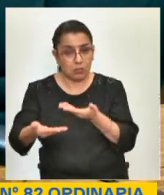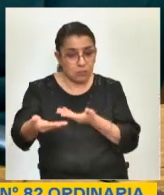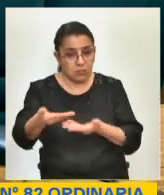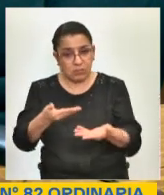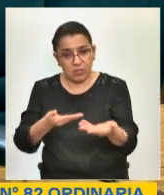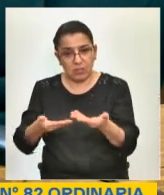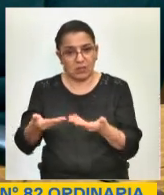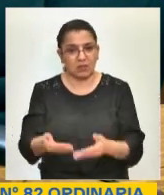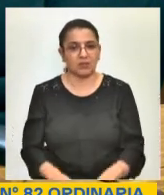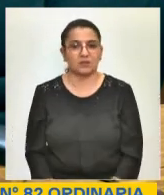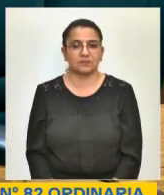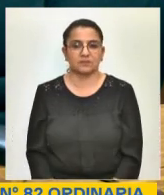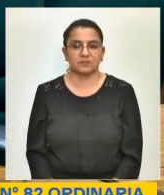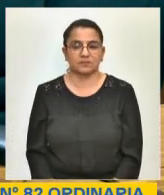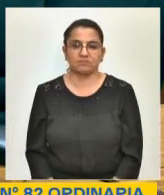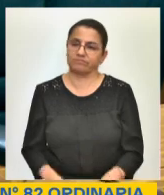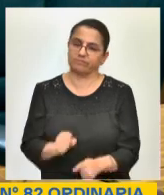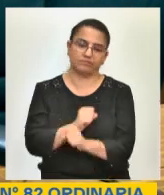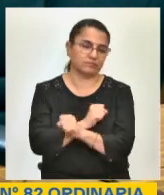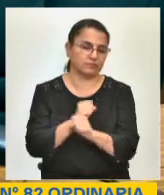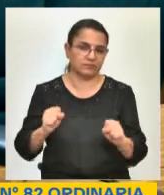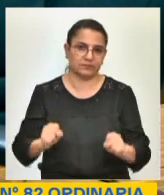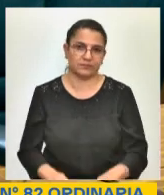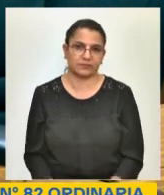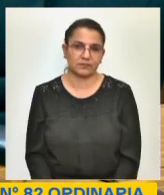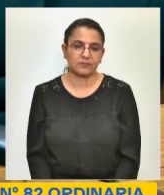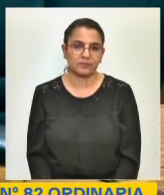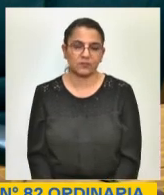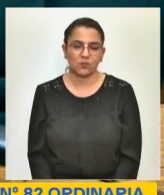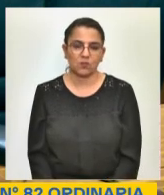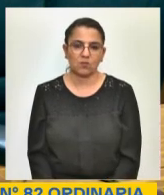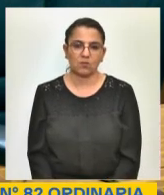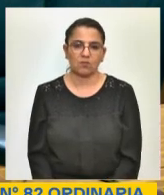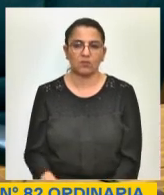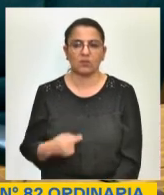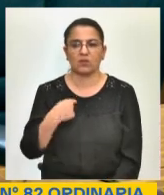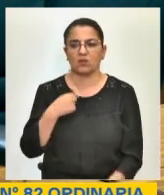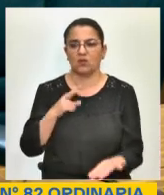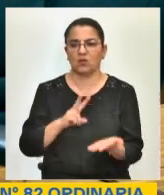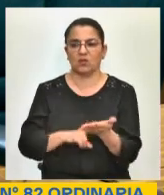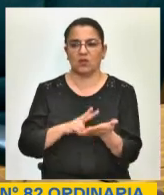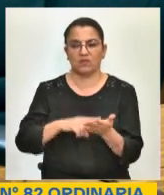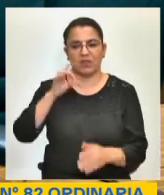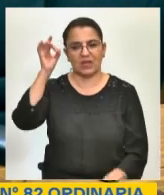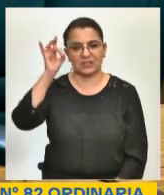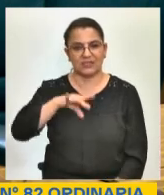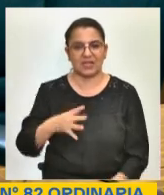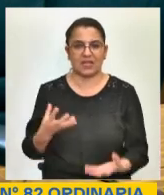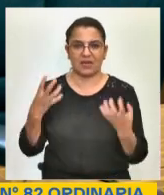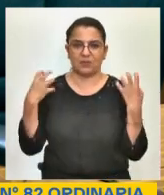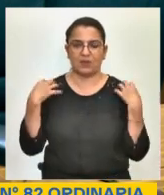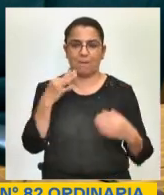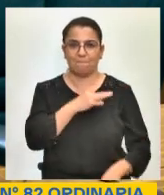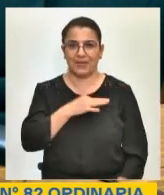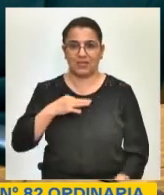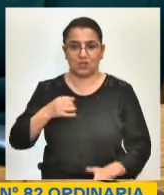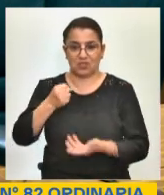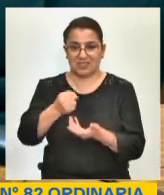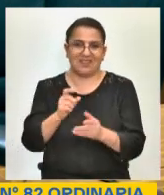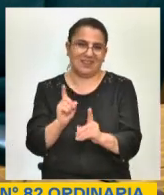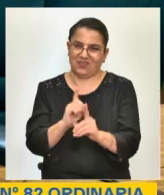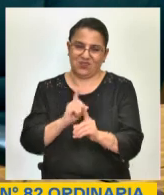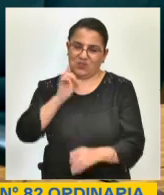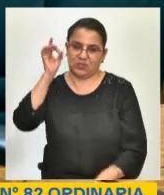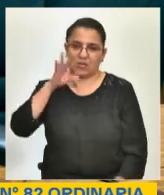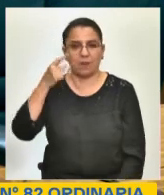recibiéndolos no ha sido posible yo de verdad sé que esto no es responsabilidad del ministro de hacienda